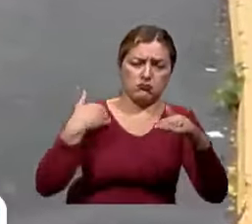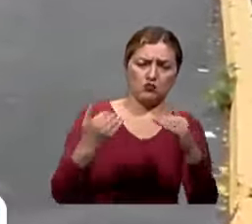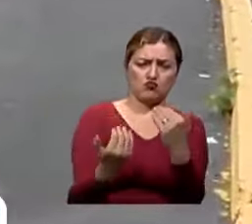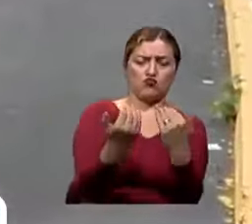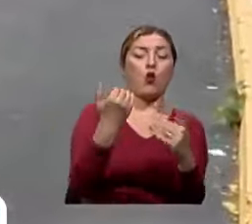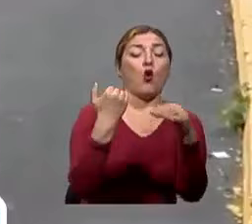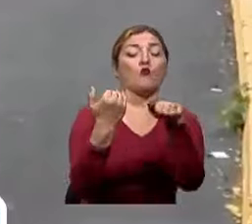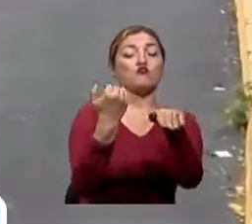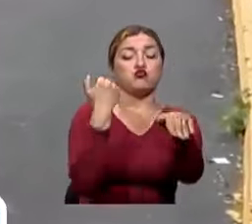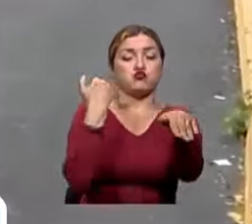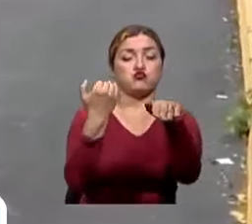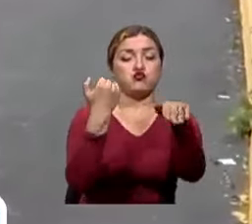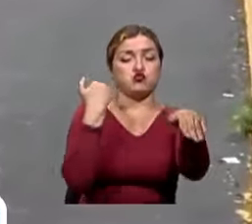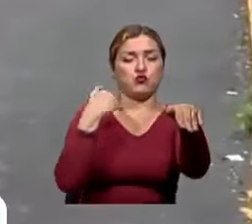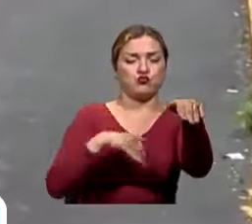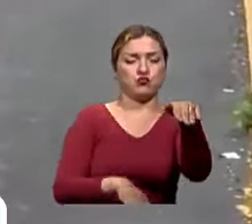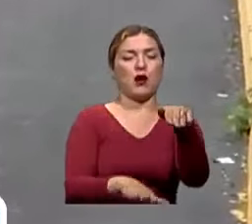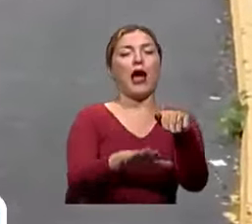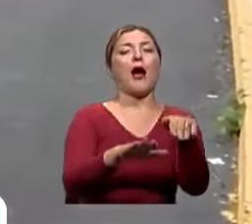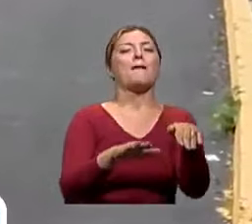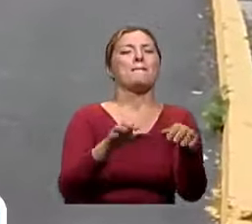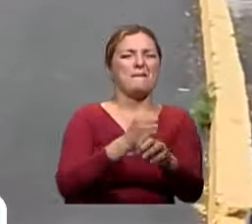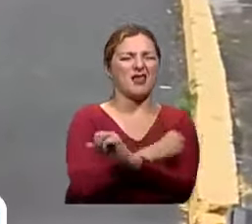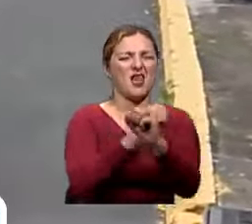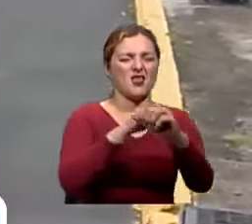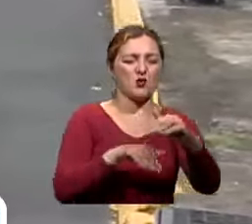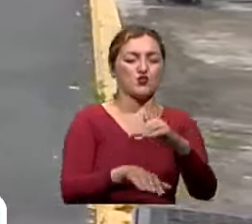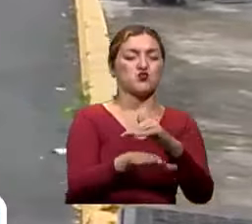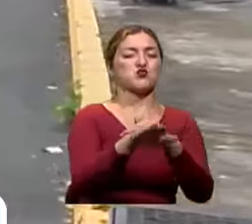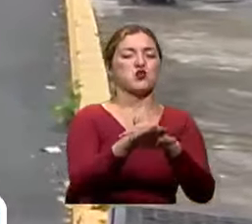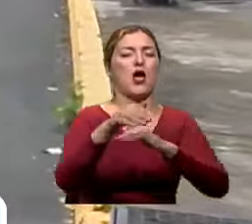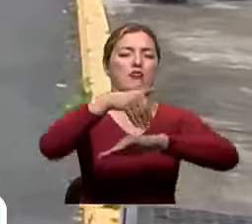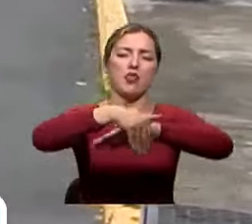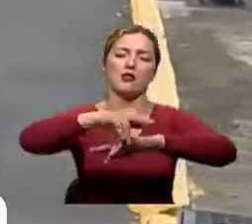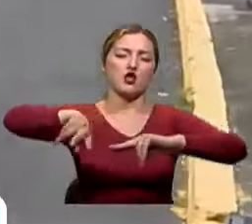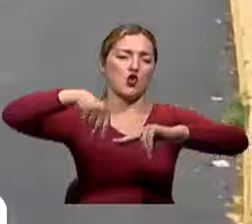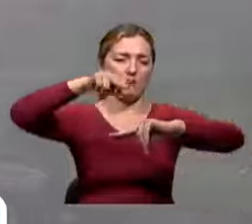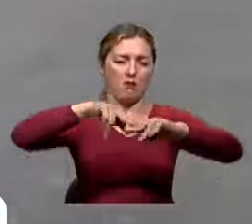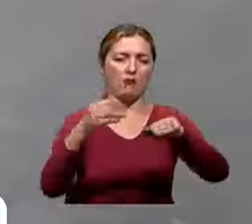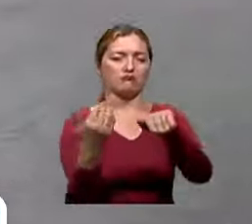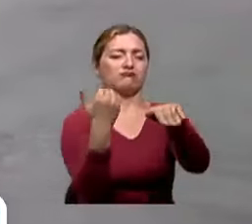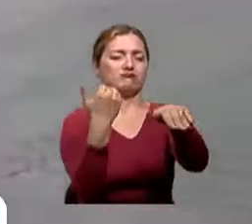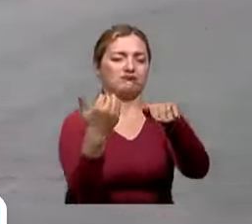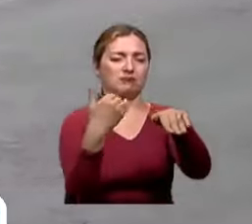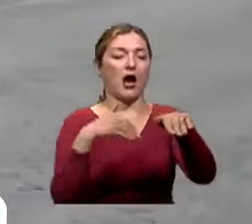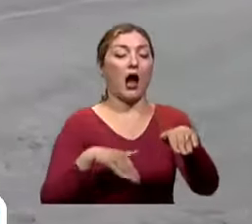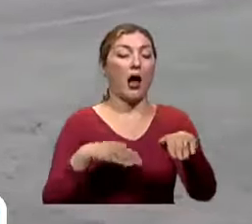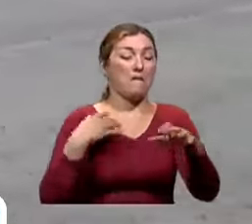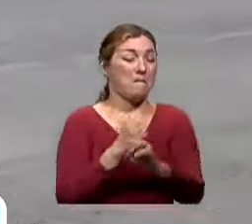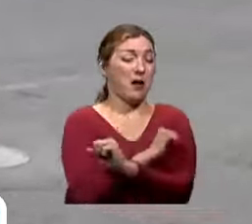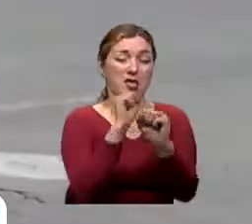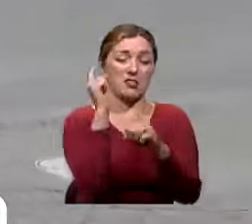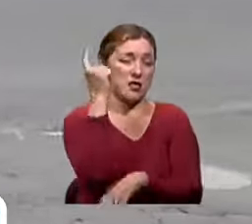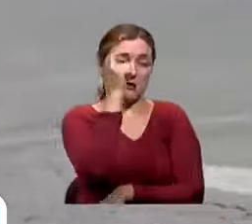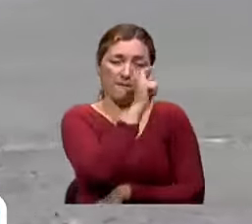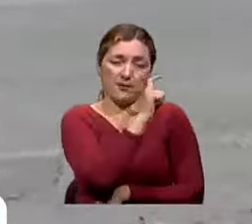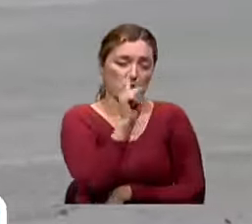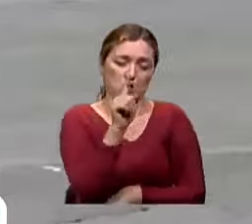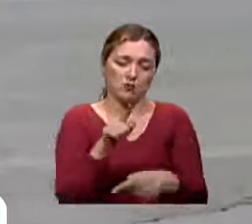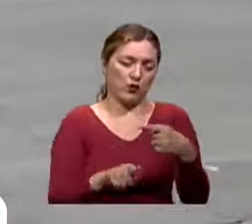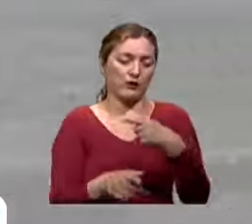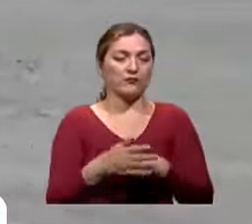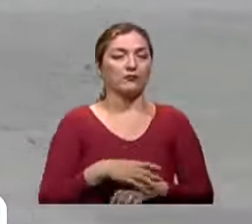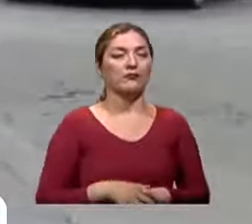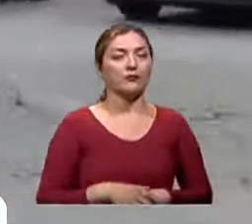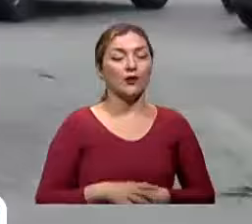sea, el túnel se afecta en el ingreso en la mañana. En la tarde es normal, igual vamos a tener la señalización y vamos a tener los agentes respectivos. Únicamente a la